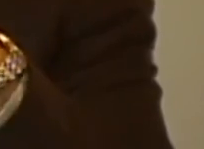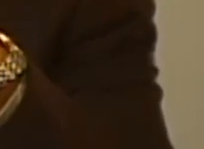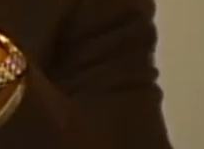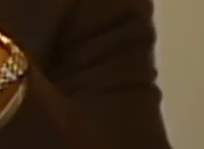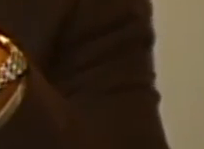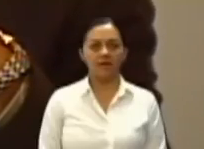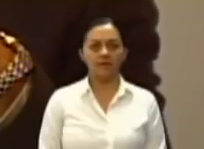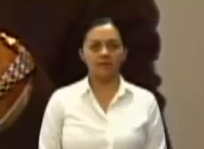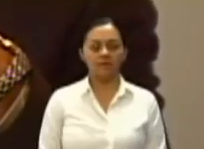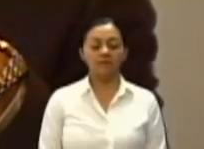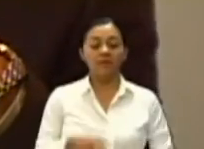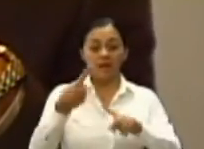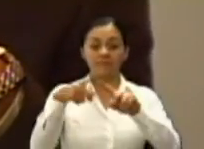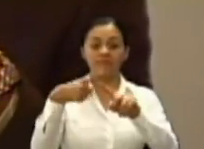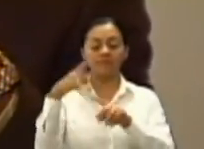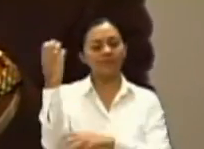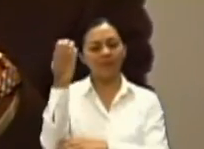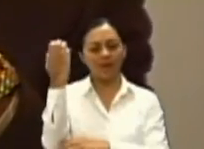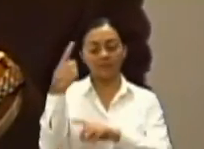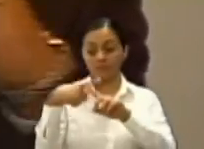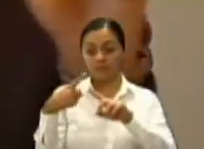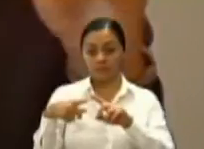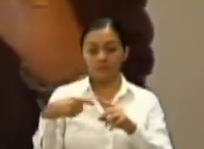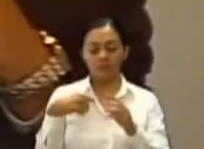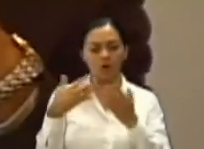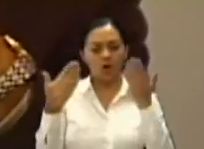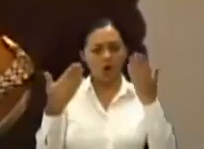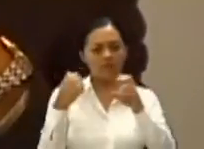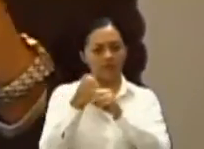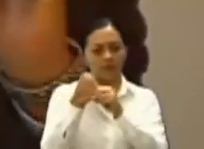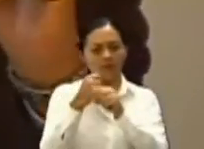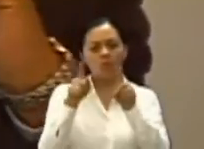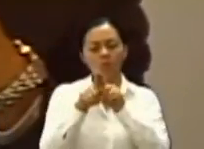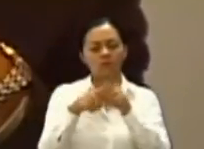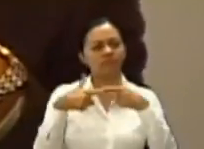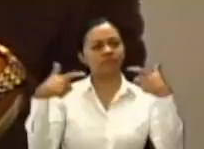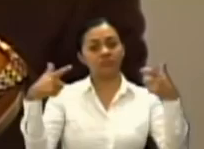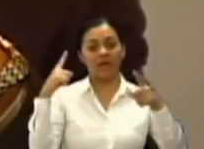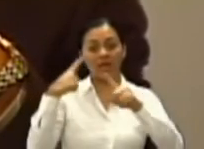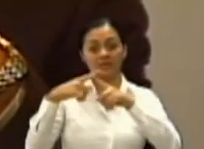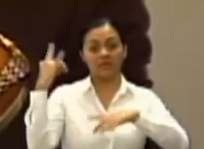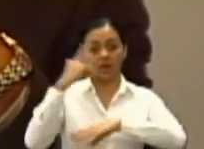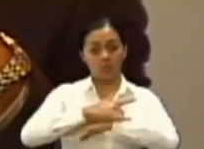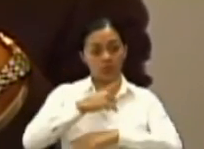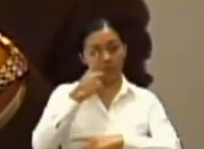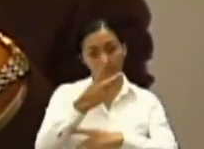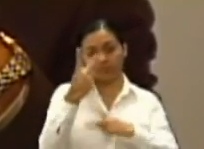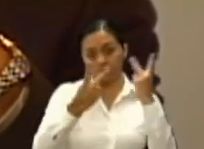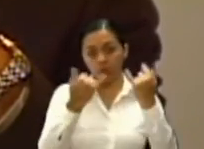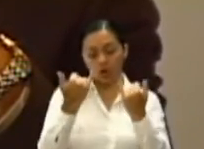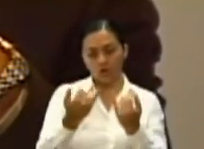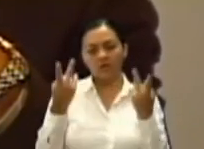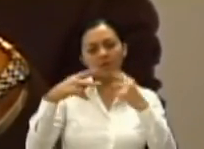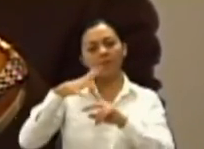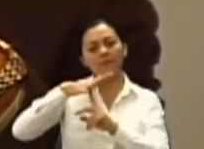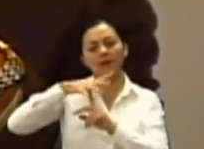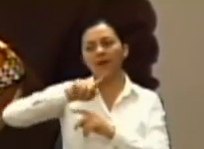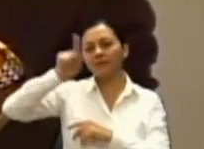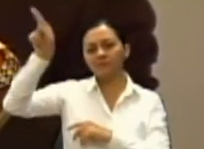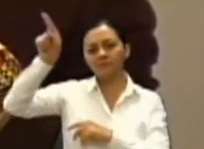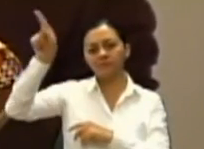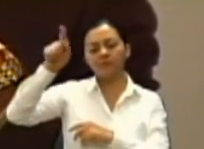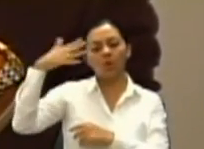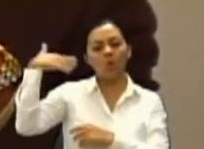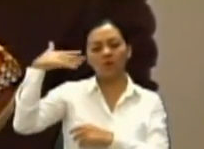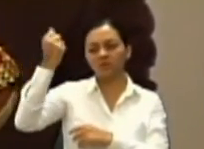como motivo orgullo para la cátedra no realmente la obra imponente como nos aman tal vez los aman o incluso en más esfuerzo porque el parque bicentenario si tenía